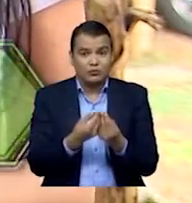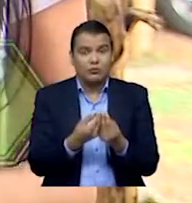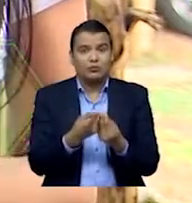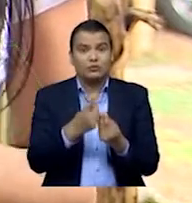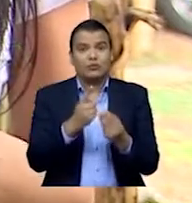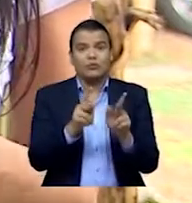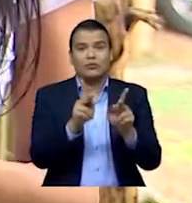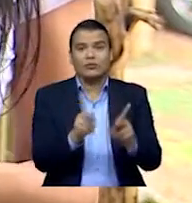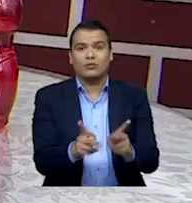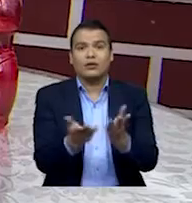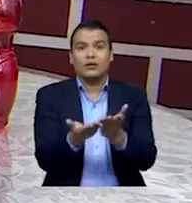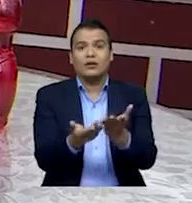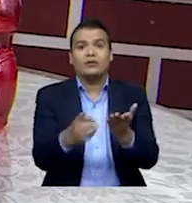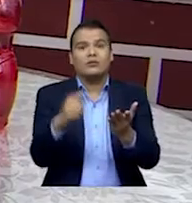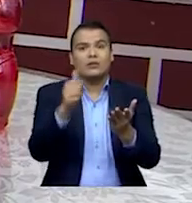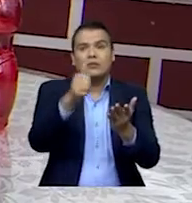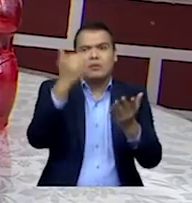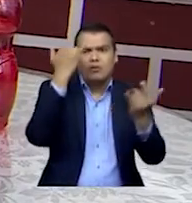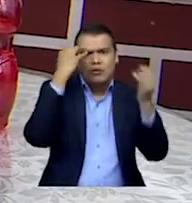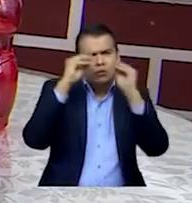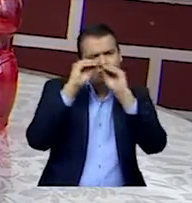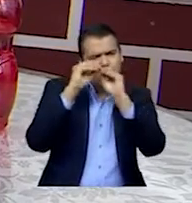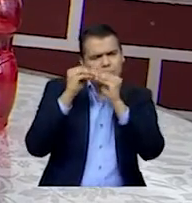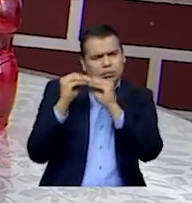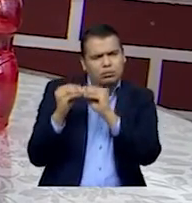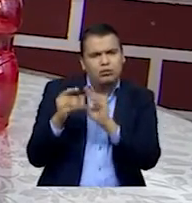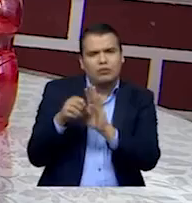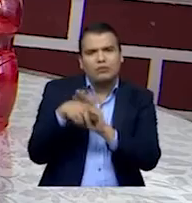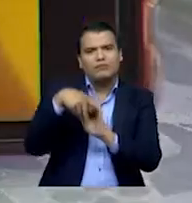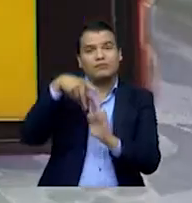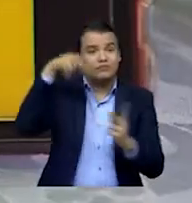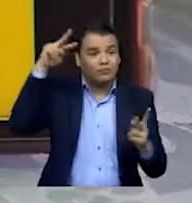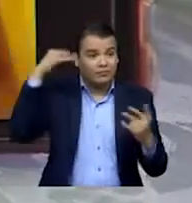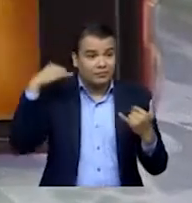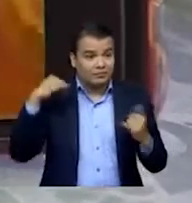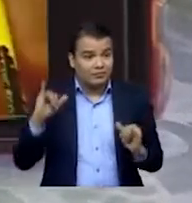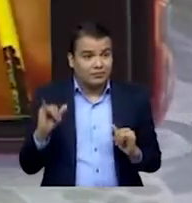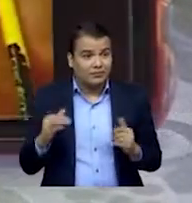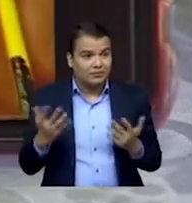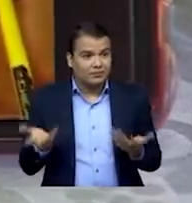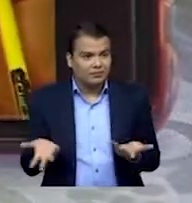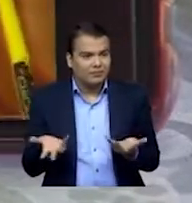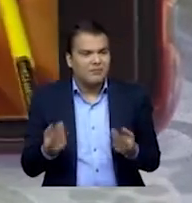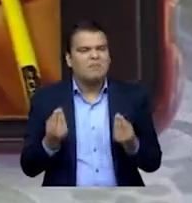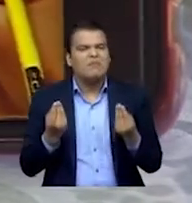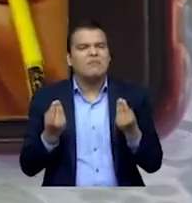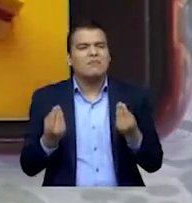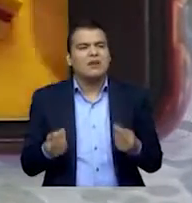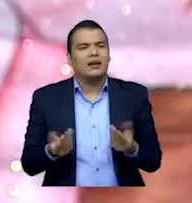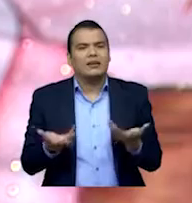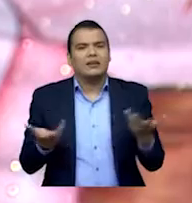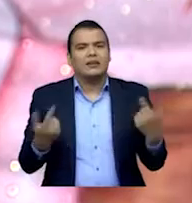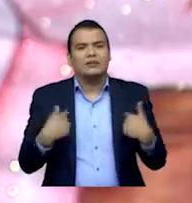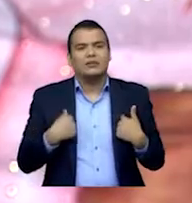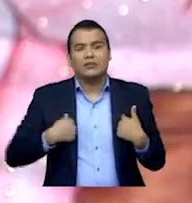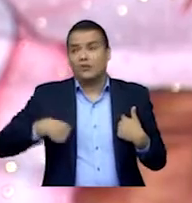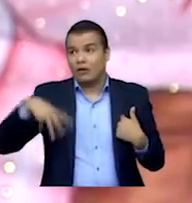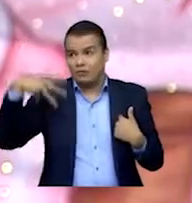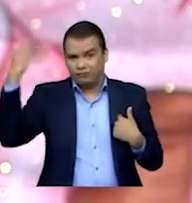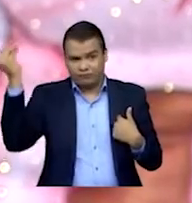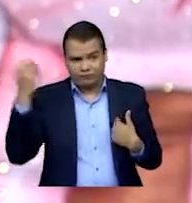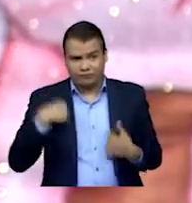educativas a que realicen molinos en papel con el material reciclable lo que estamos gastando con esto es que en vez de la gente